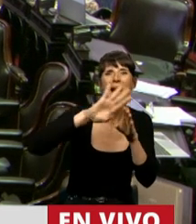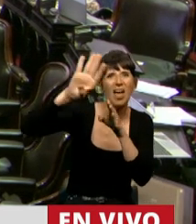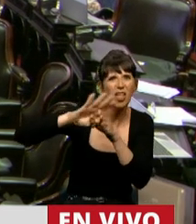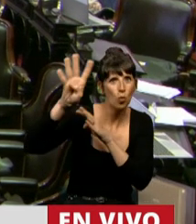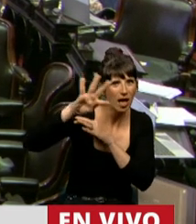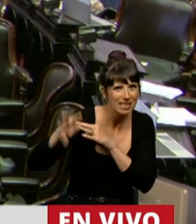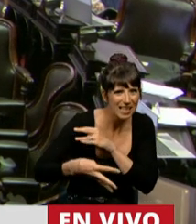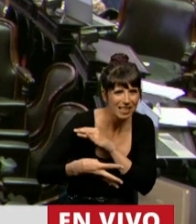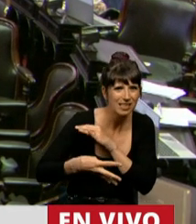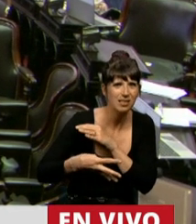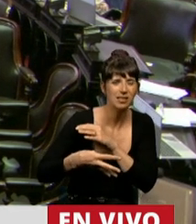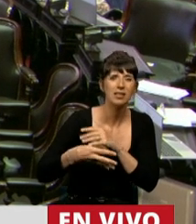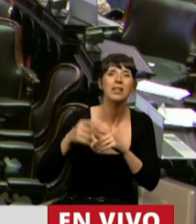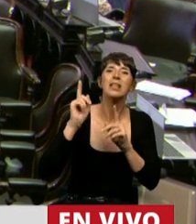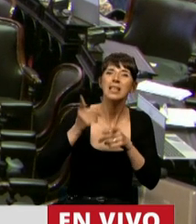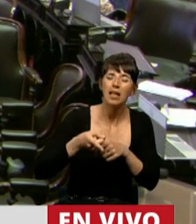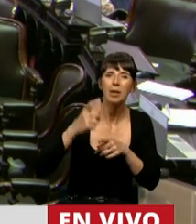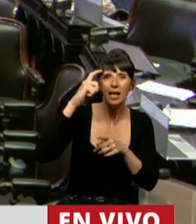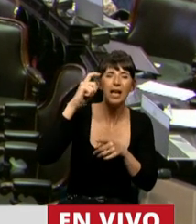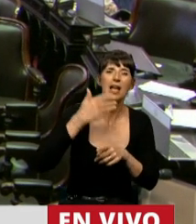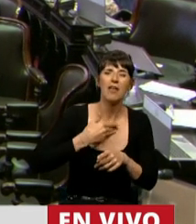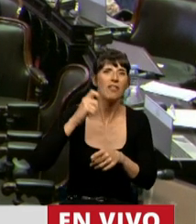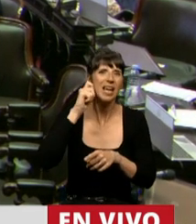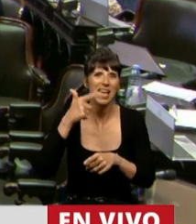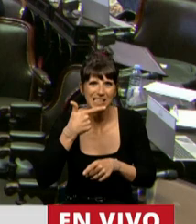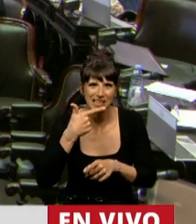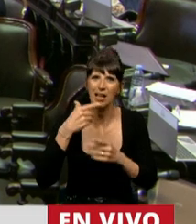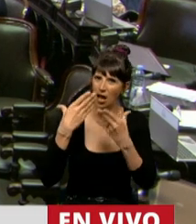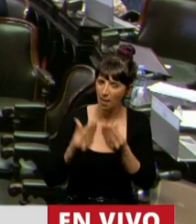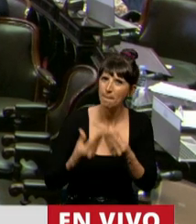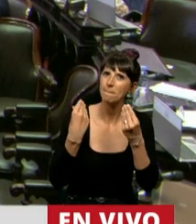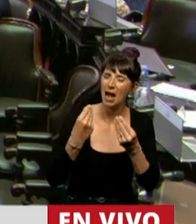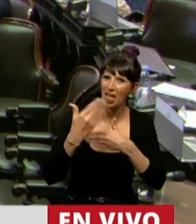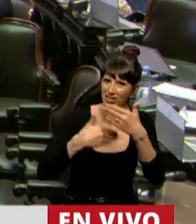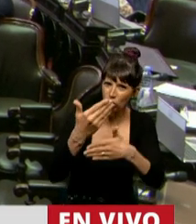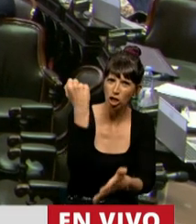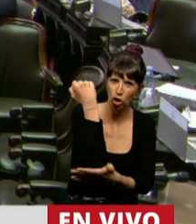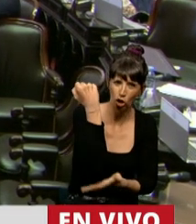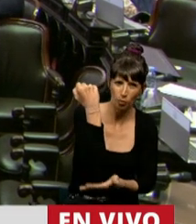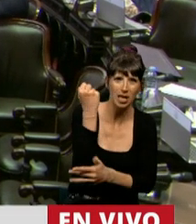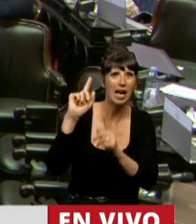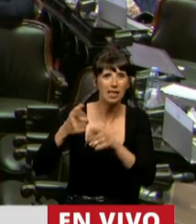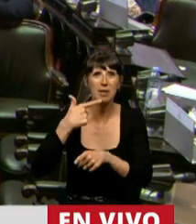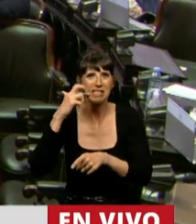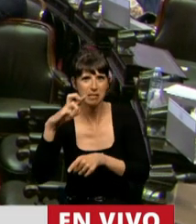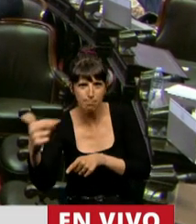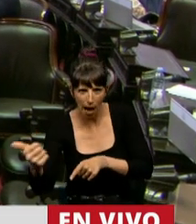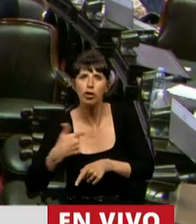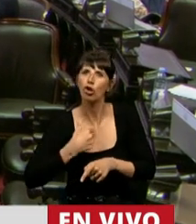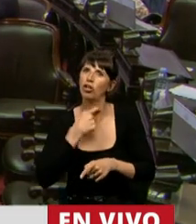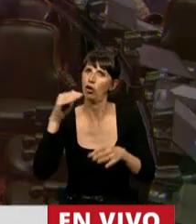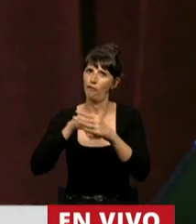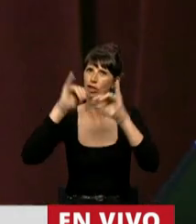rol vital del fgs tanto en desarrollar la economía como en ser garante de cpa adelanto Mi voto afirmativo